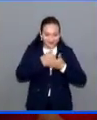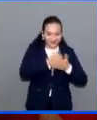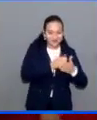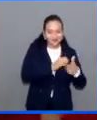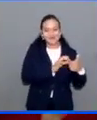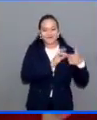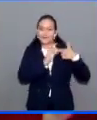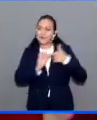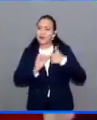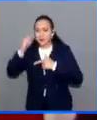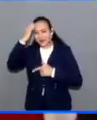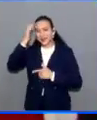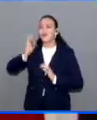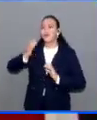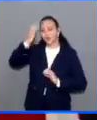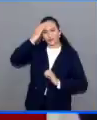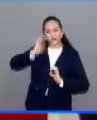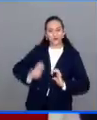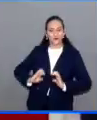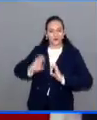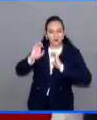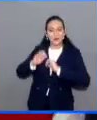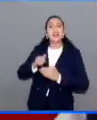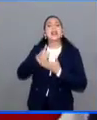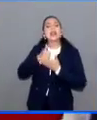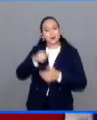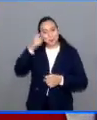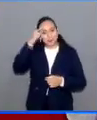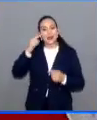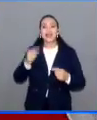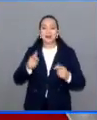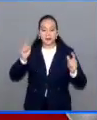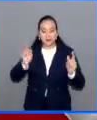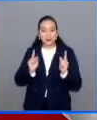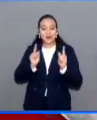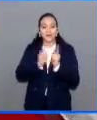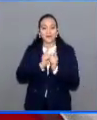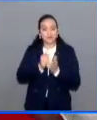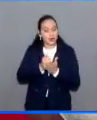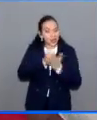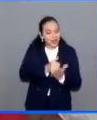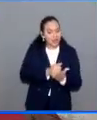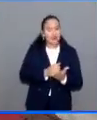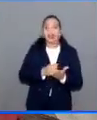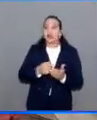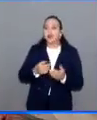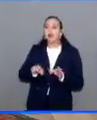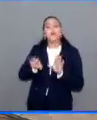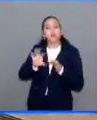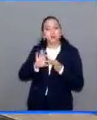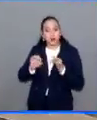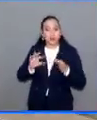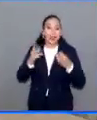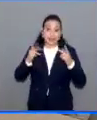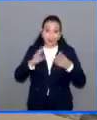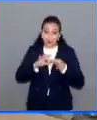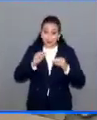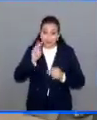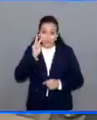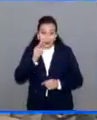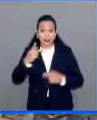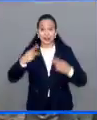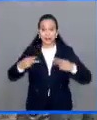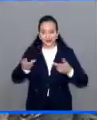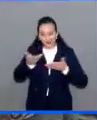con el fin de fortalecer la primera línea de atención y dotarla de perfiles con vocación de servicio ciudadano. Con ello,